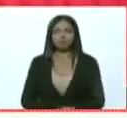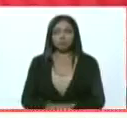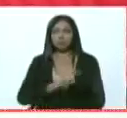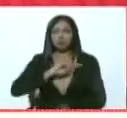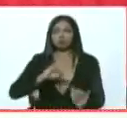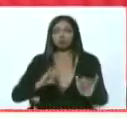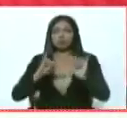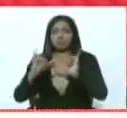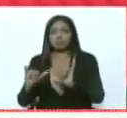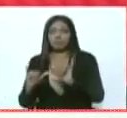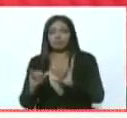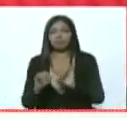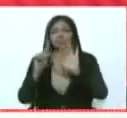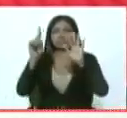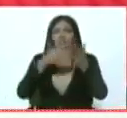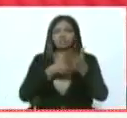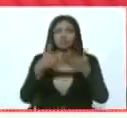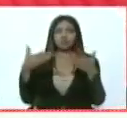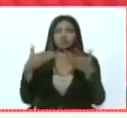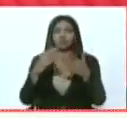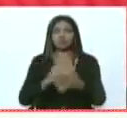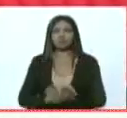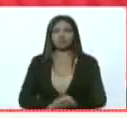Nosotros tenemos